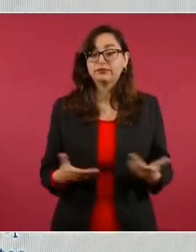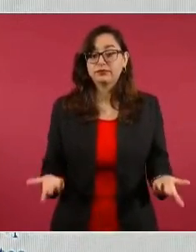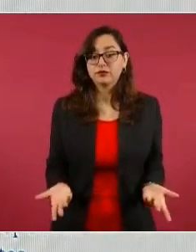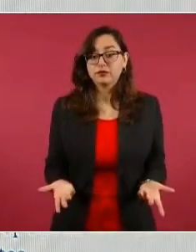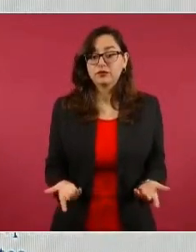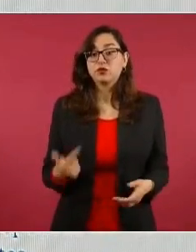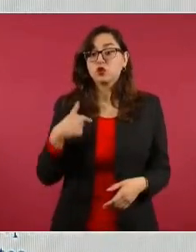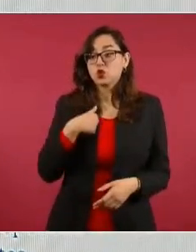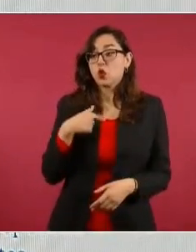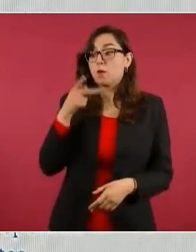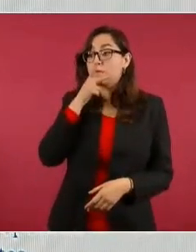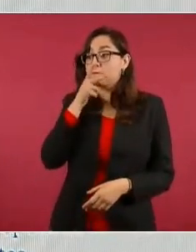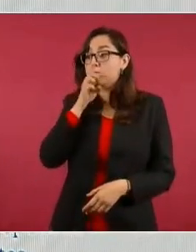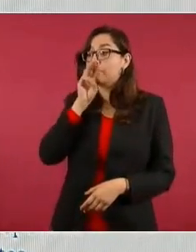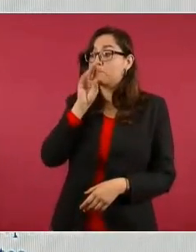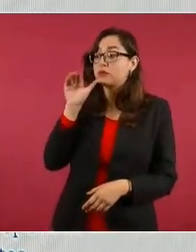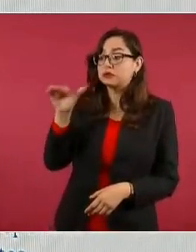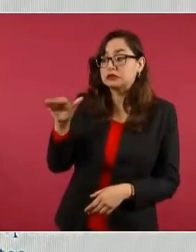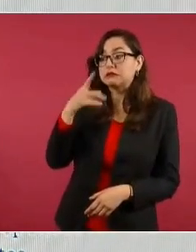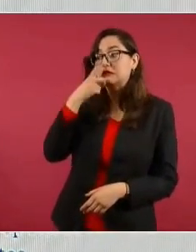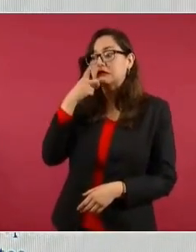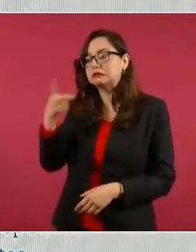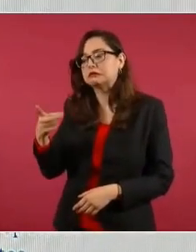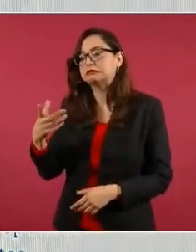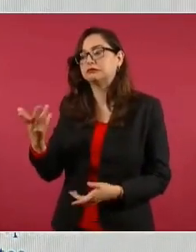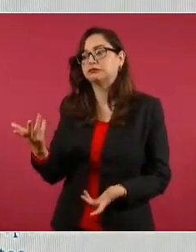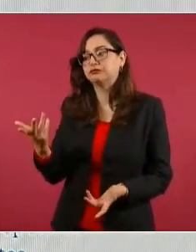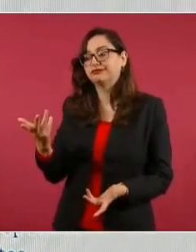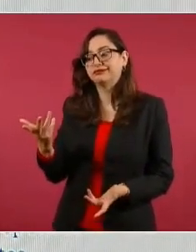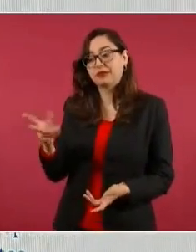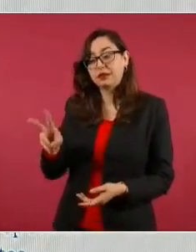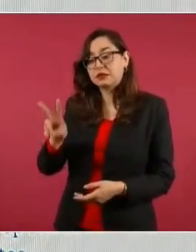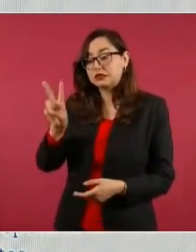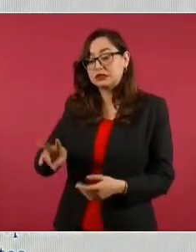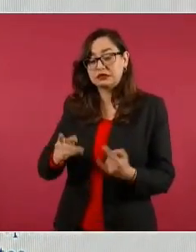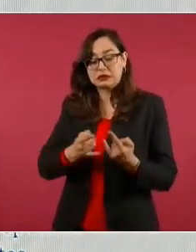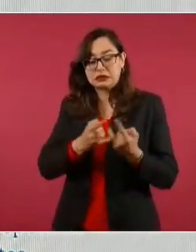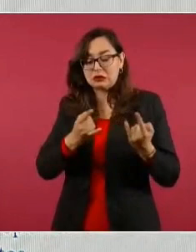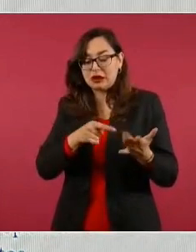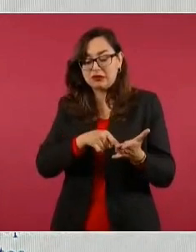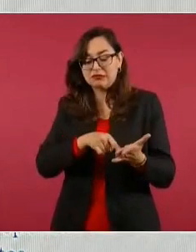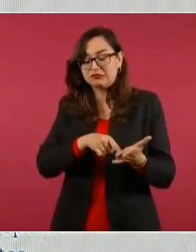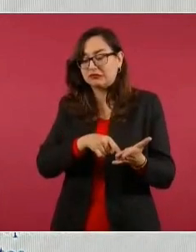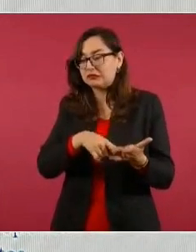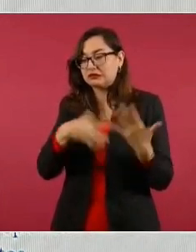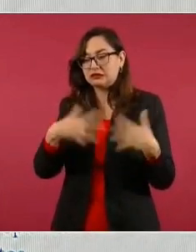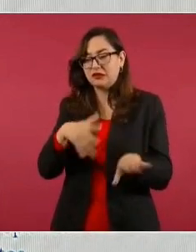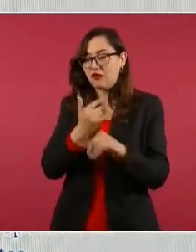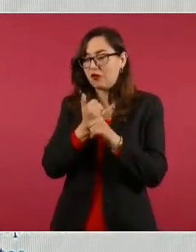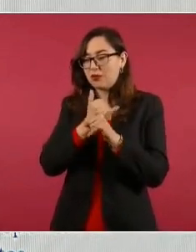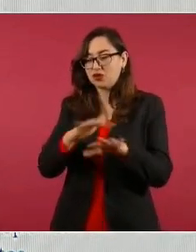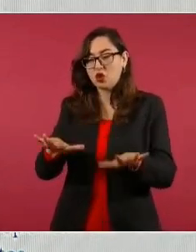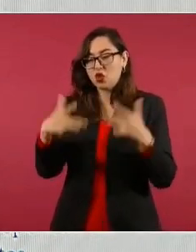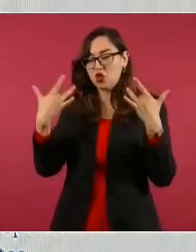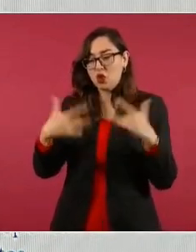todos queremos la justicia. Ustedes me pidieron que por doloroso que fuese,